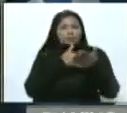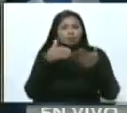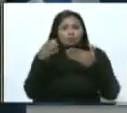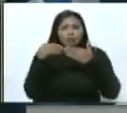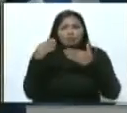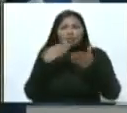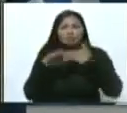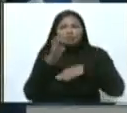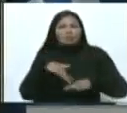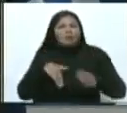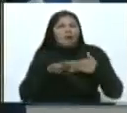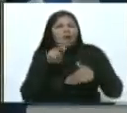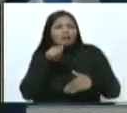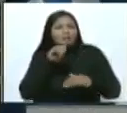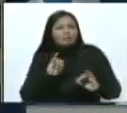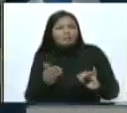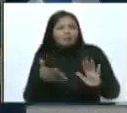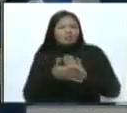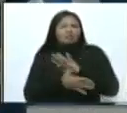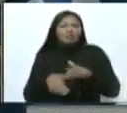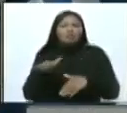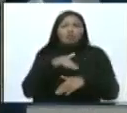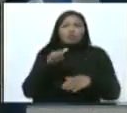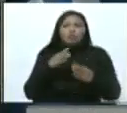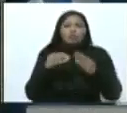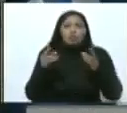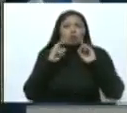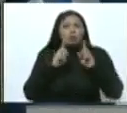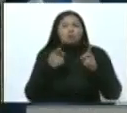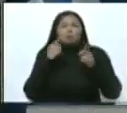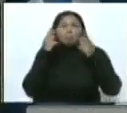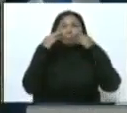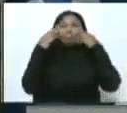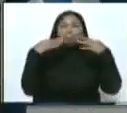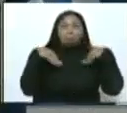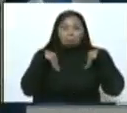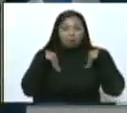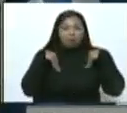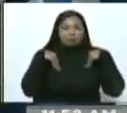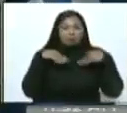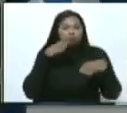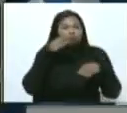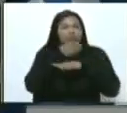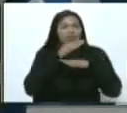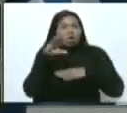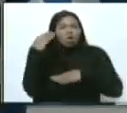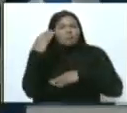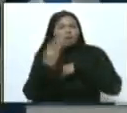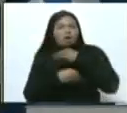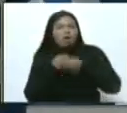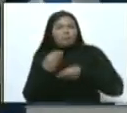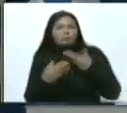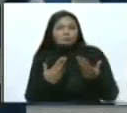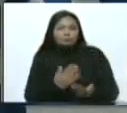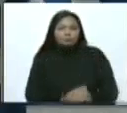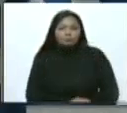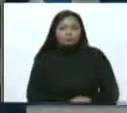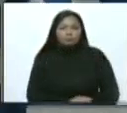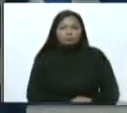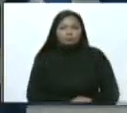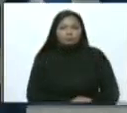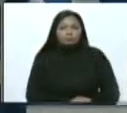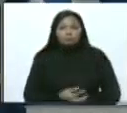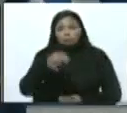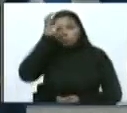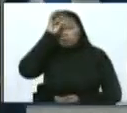dónde iba eso? Iban a pasar por todas las vías y nadie vio, y ajá, y llega entonces para en Colombia. O en no